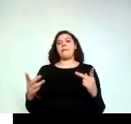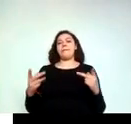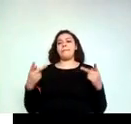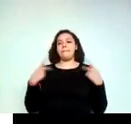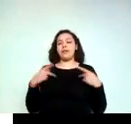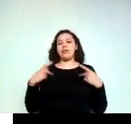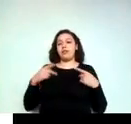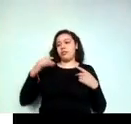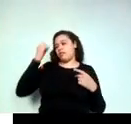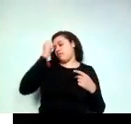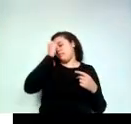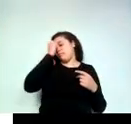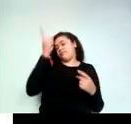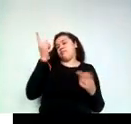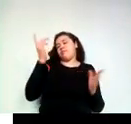este tipo